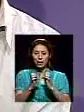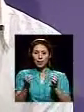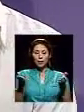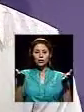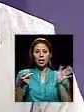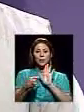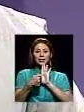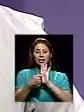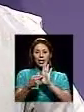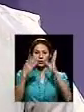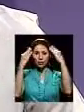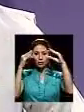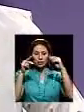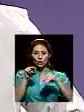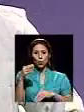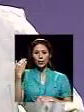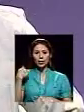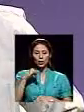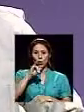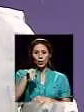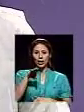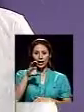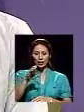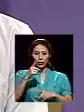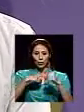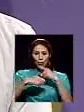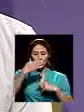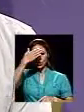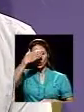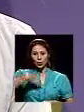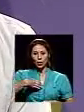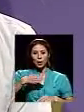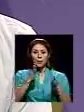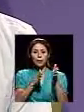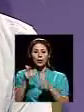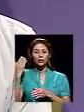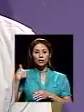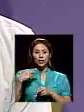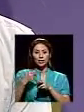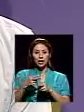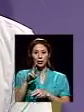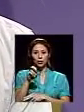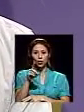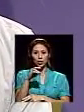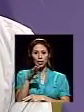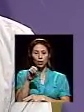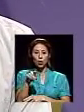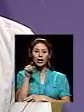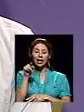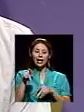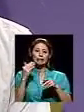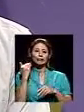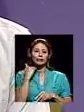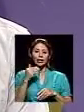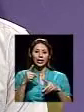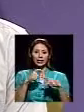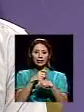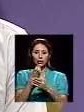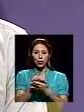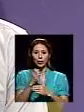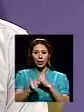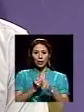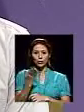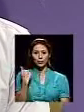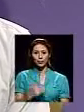presentar un reportaje que nuestro compañero Jorge Calderón nos preparó sobre un señor que se llama Rodrigo, quien fue víctima de la crisis económica el año pasado.